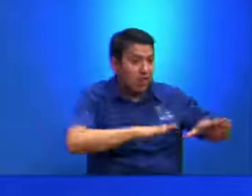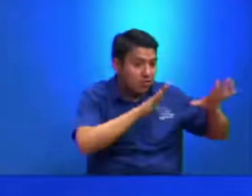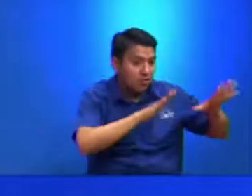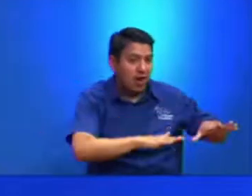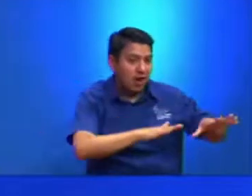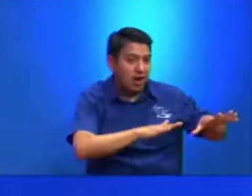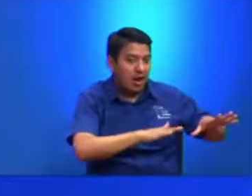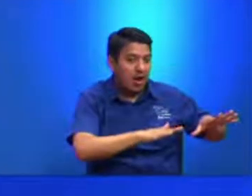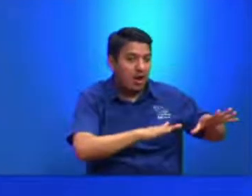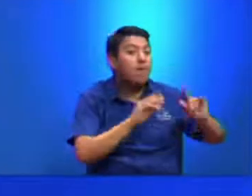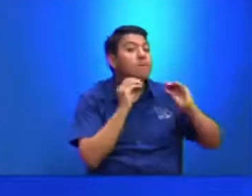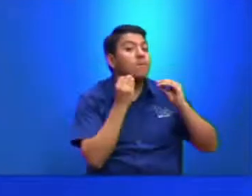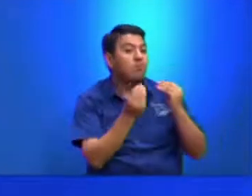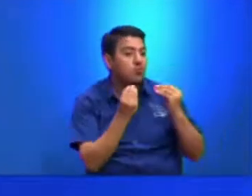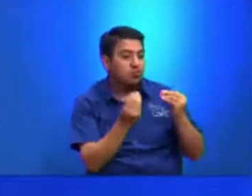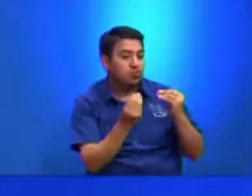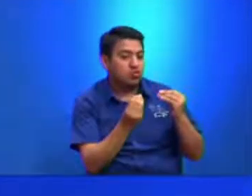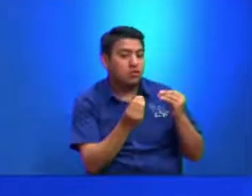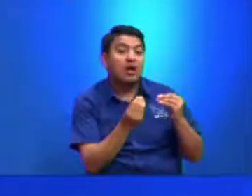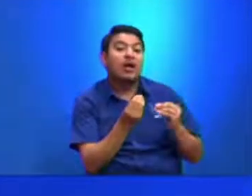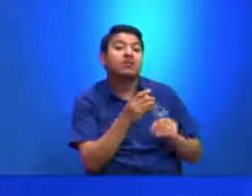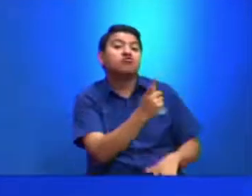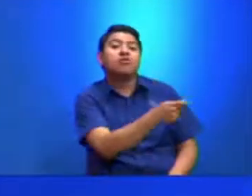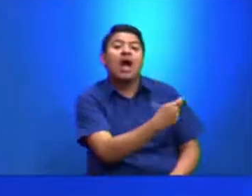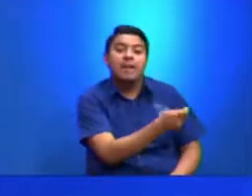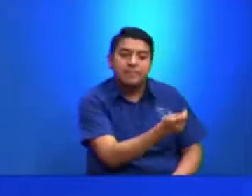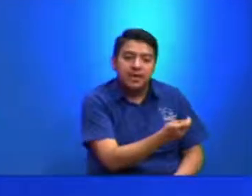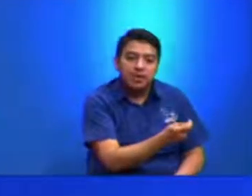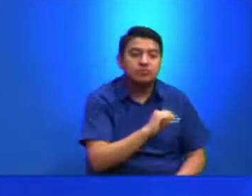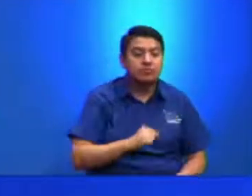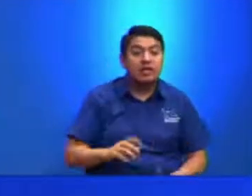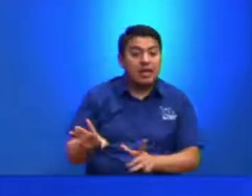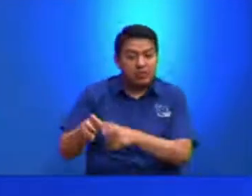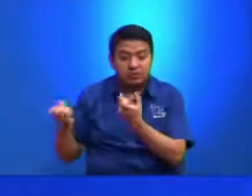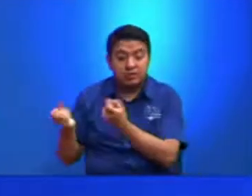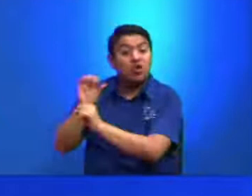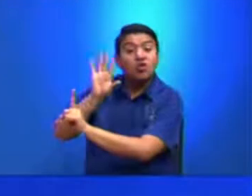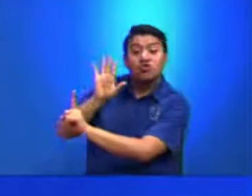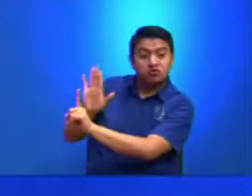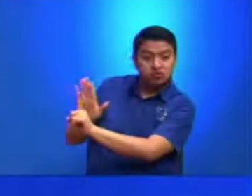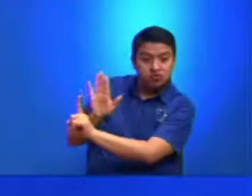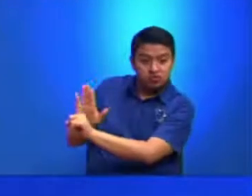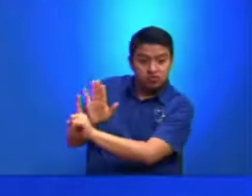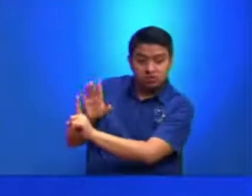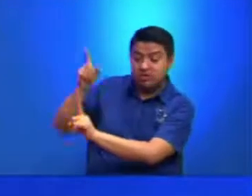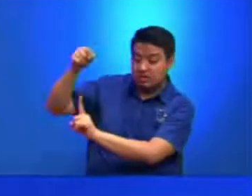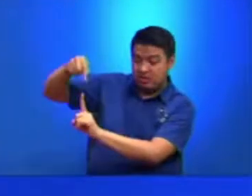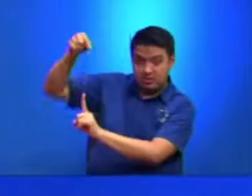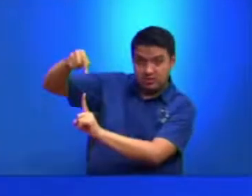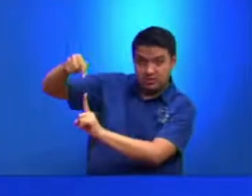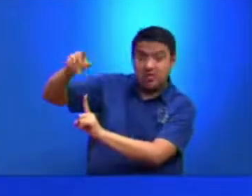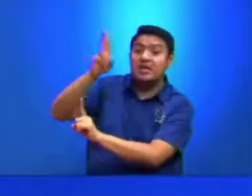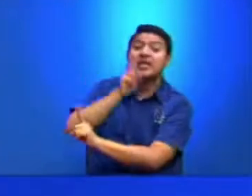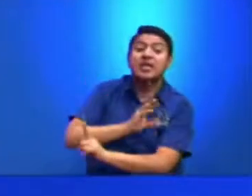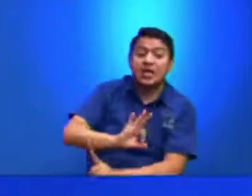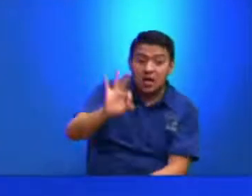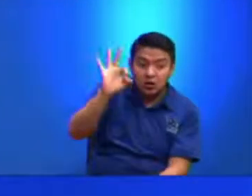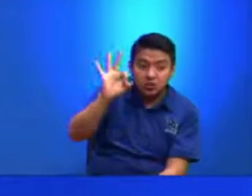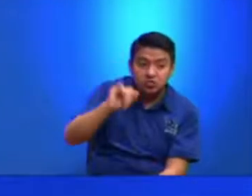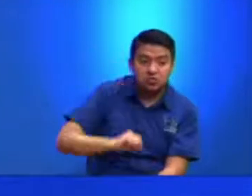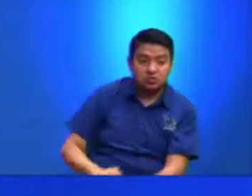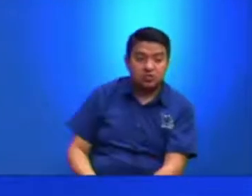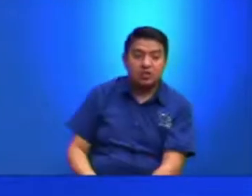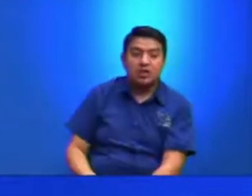a veces no miramos tan mal, sí cae mal un adulador,